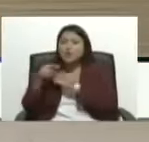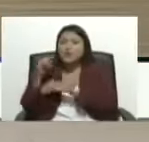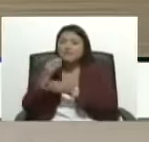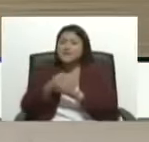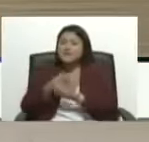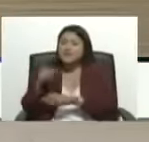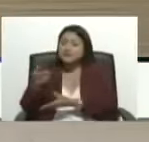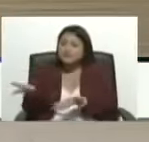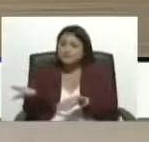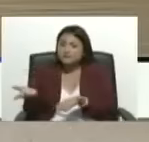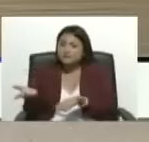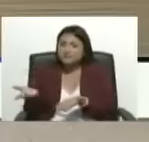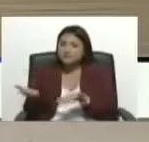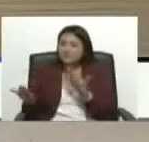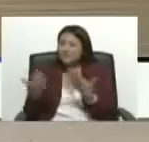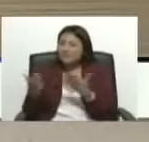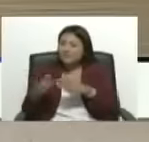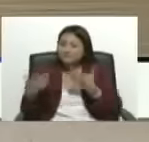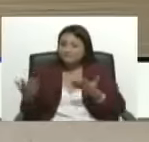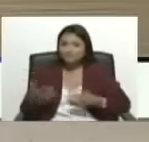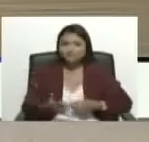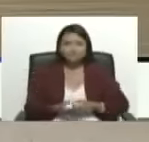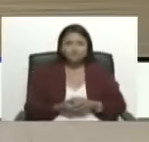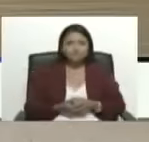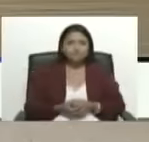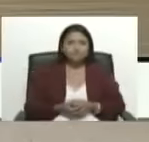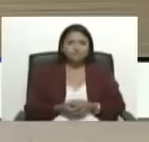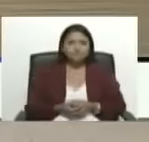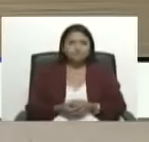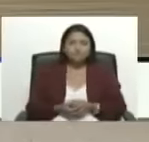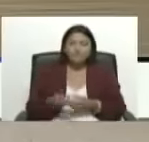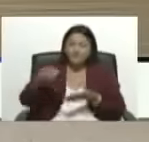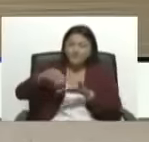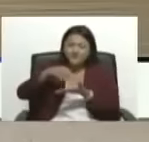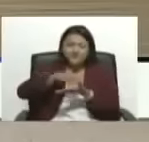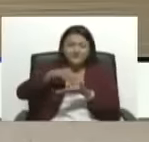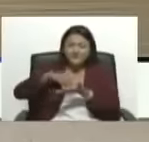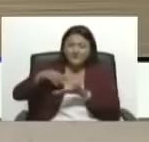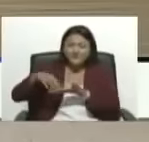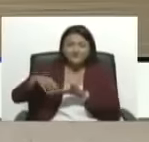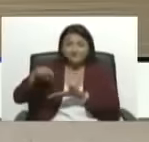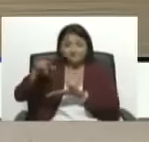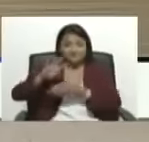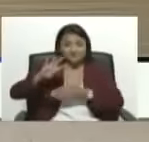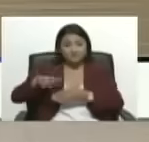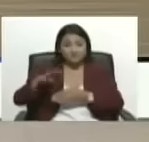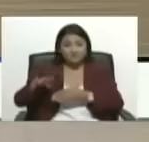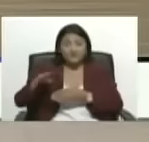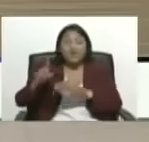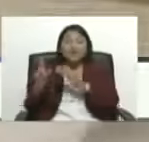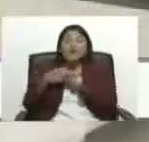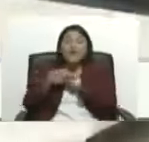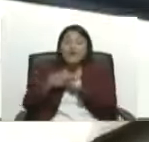Donde las regiones del interior son abrumadoramente pobres,